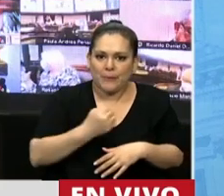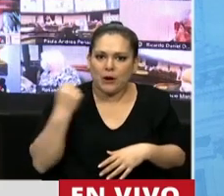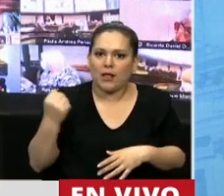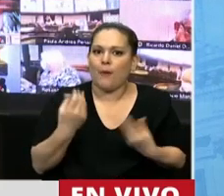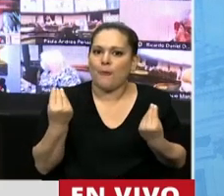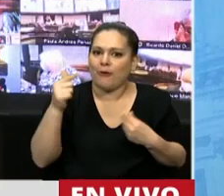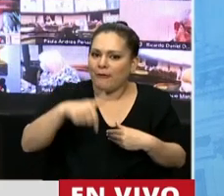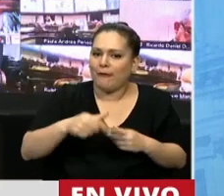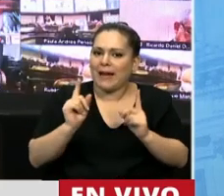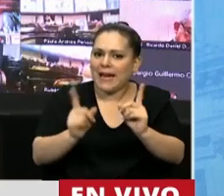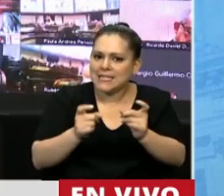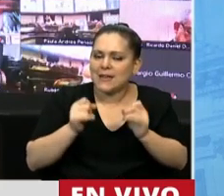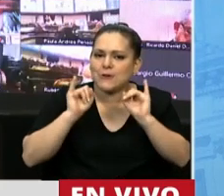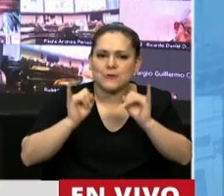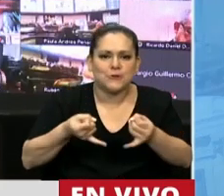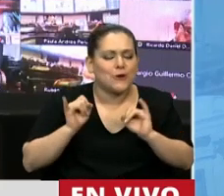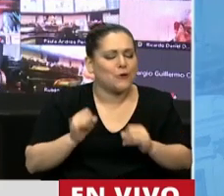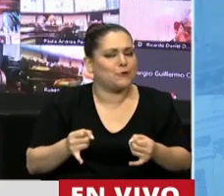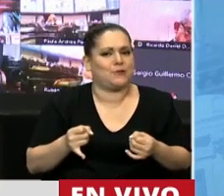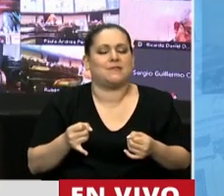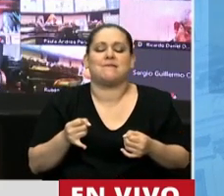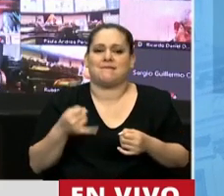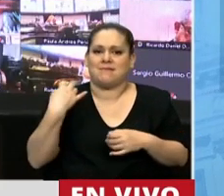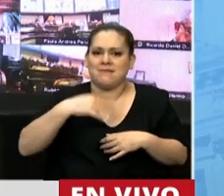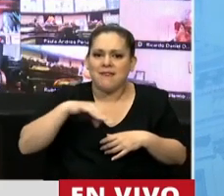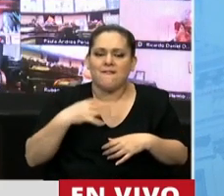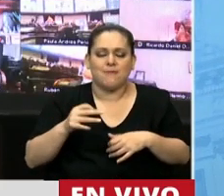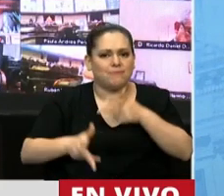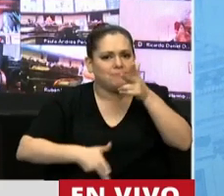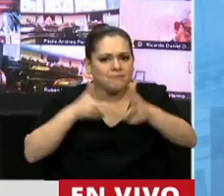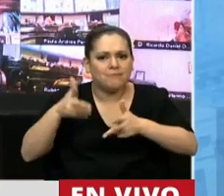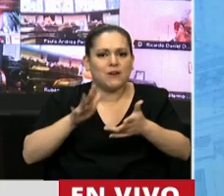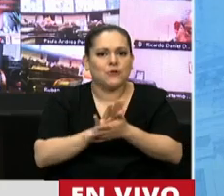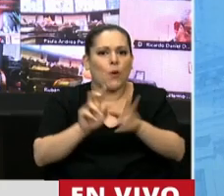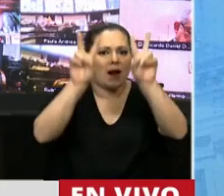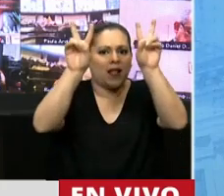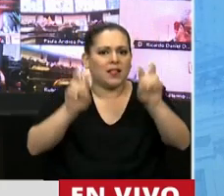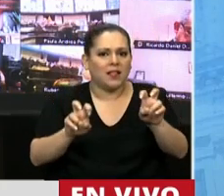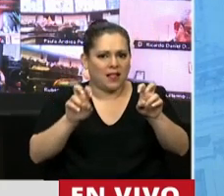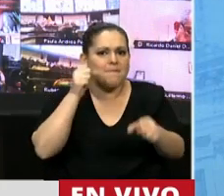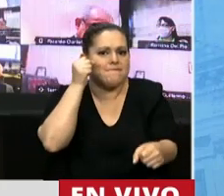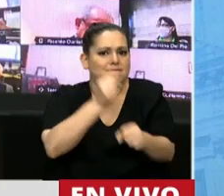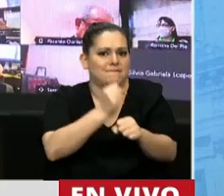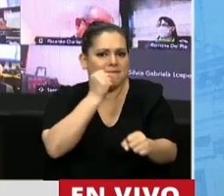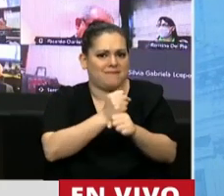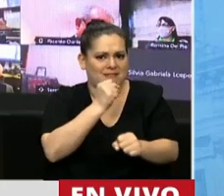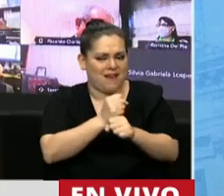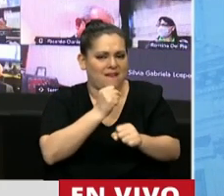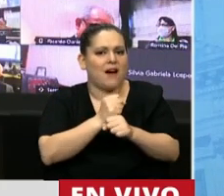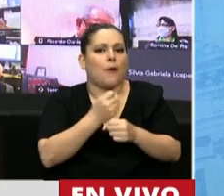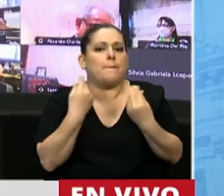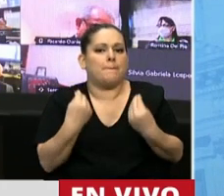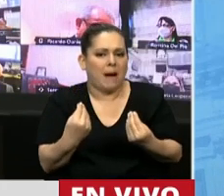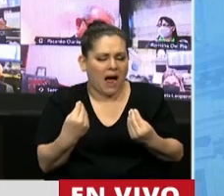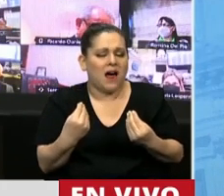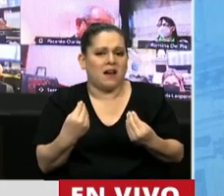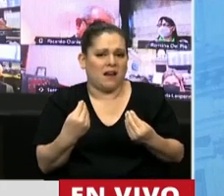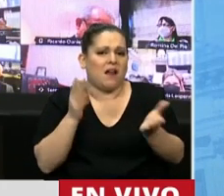de intervenir firme y eficientemente en el mercado laboral para atender y erradicar